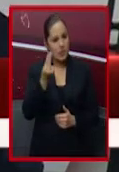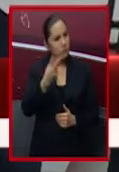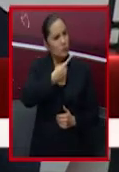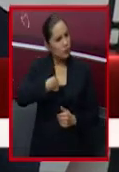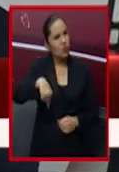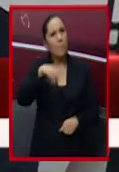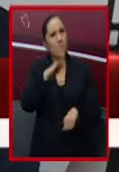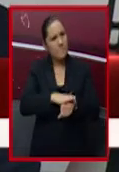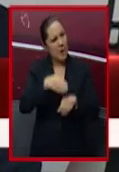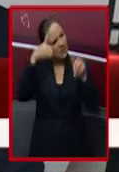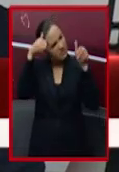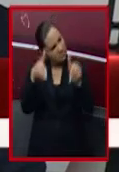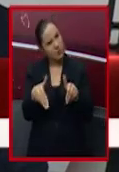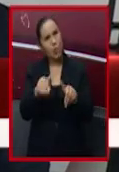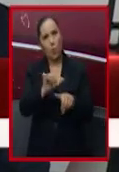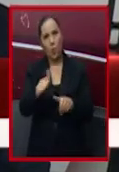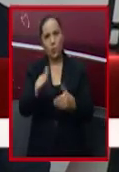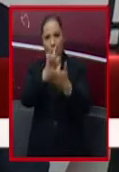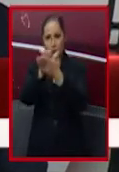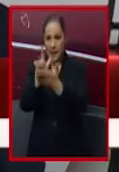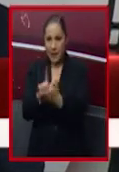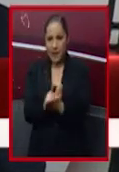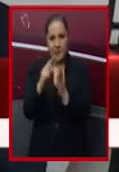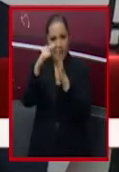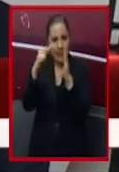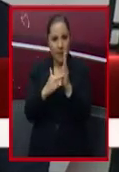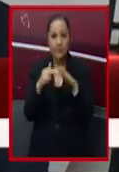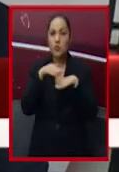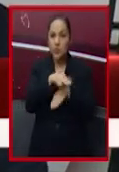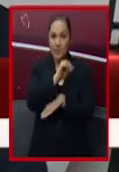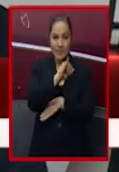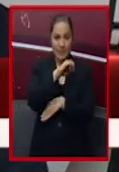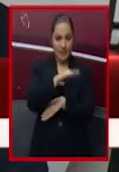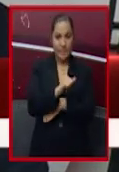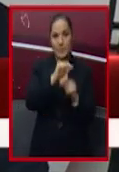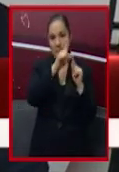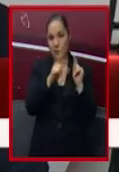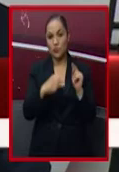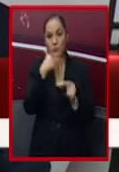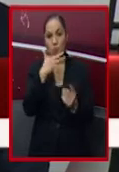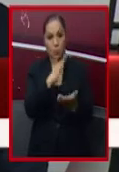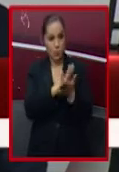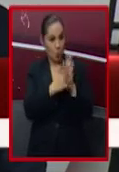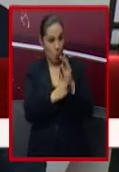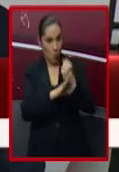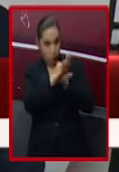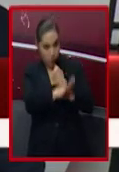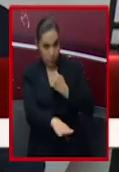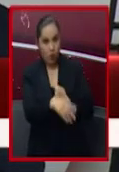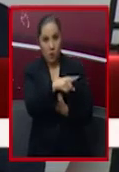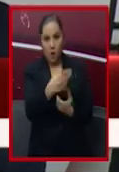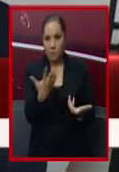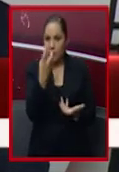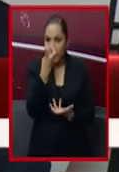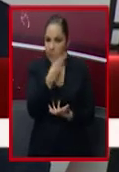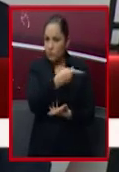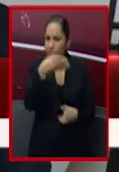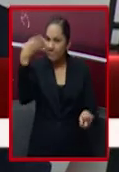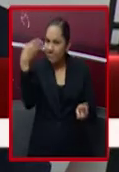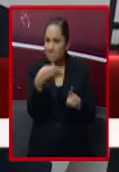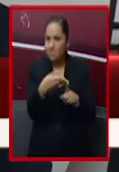legislación secundaria del Sistema Nacional Anticorrupción. No hay duda de que hoy el principal problema que padece nuestro país